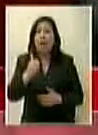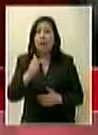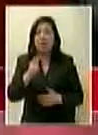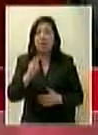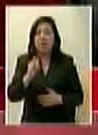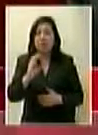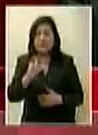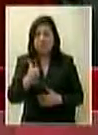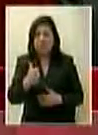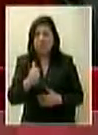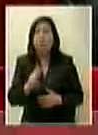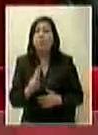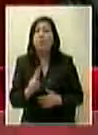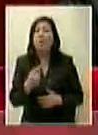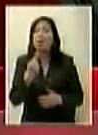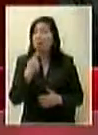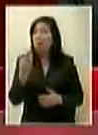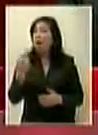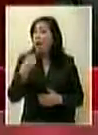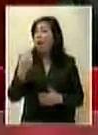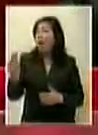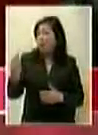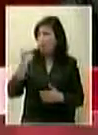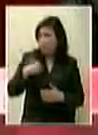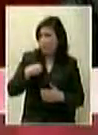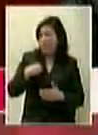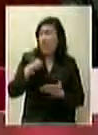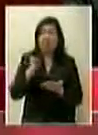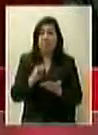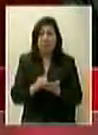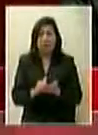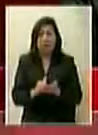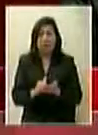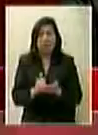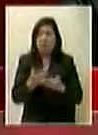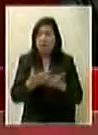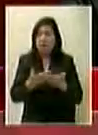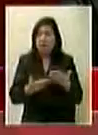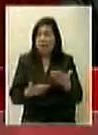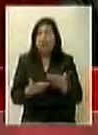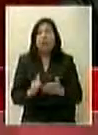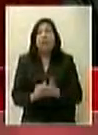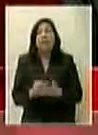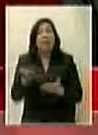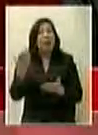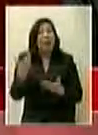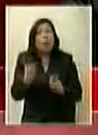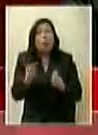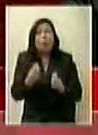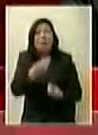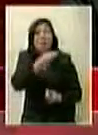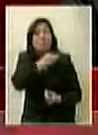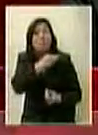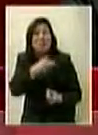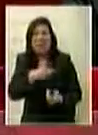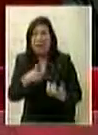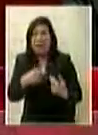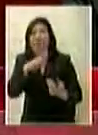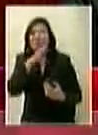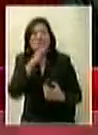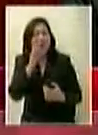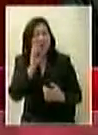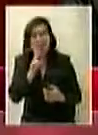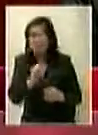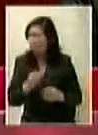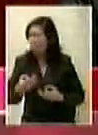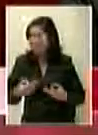en contacto con nosotros y nos ha manifestado que esta memoria del paso que ella tuvo como ministra de la cartera no ha